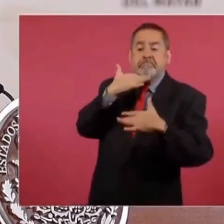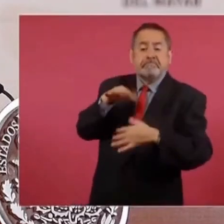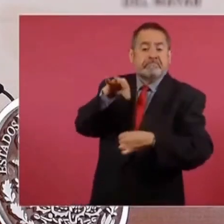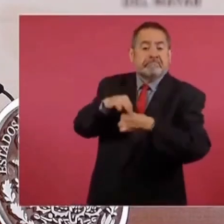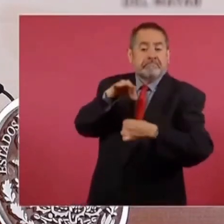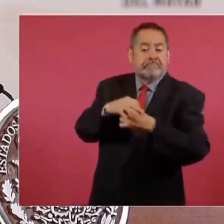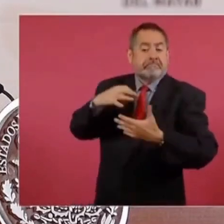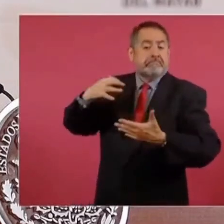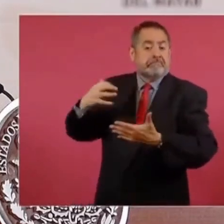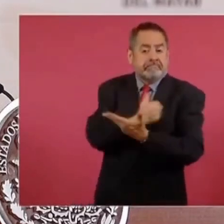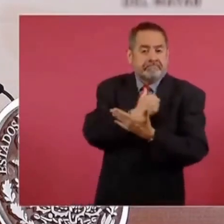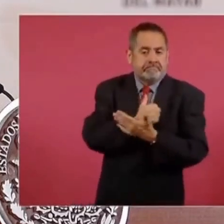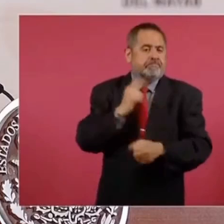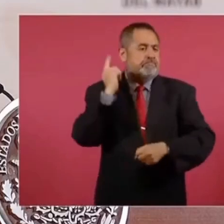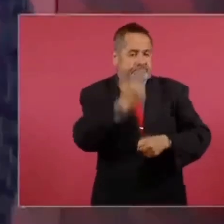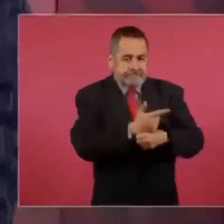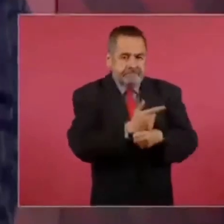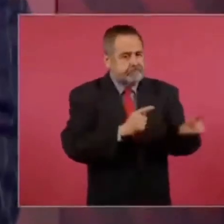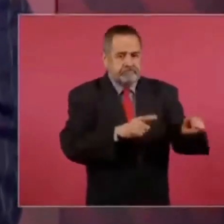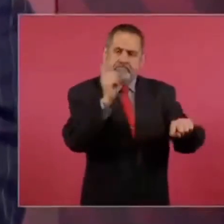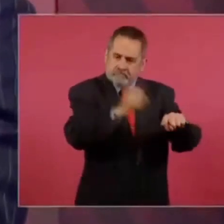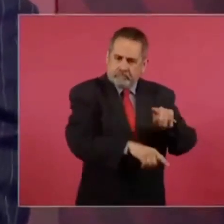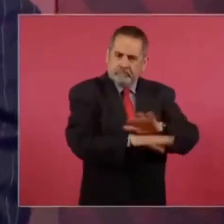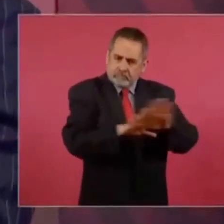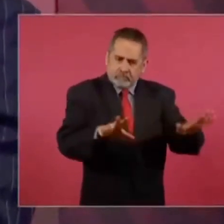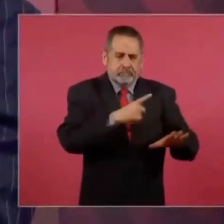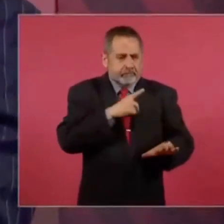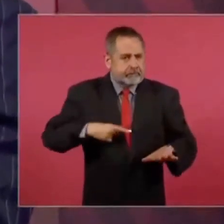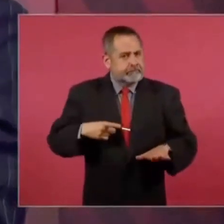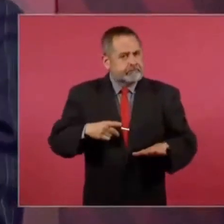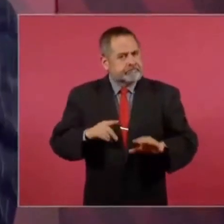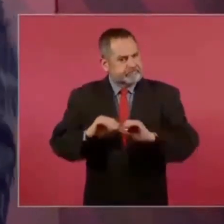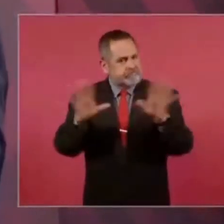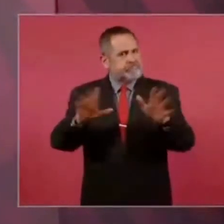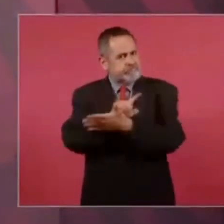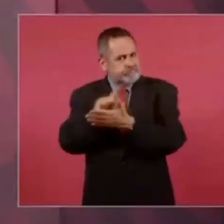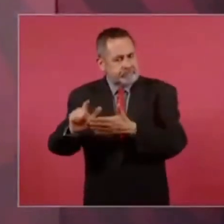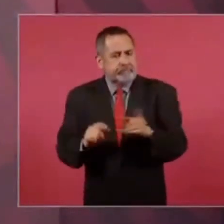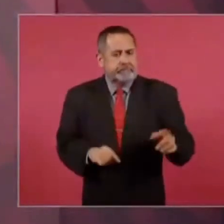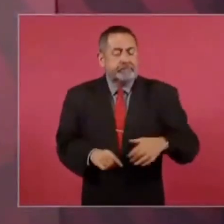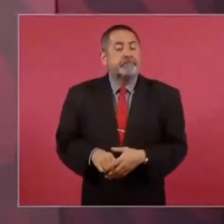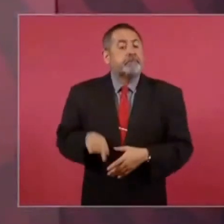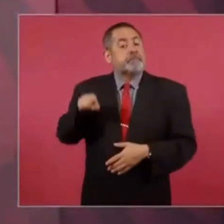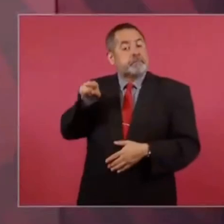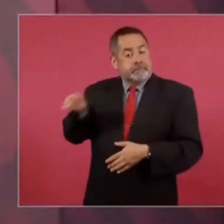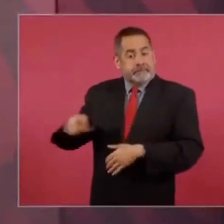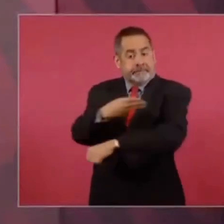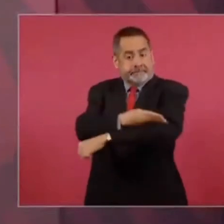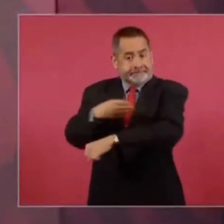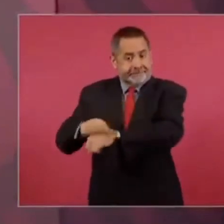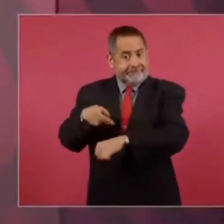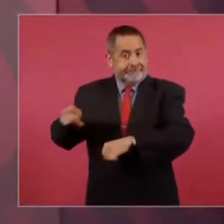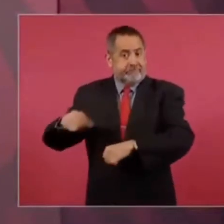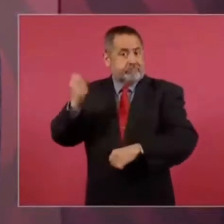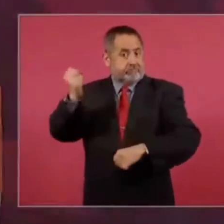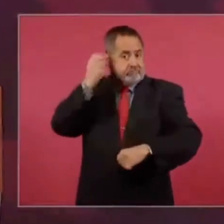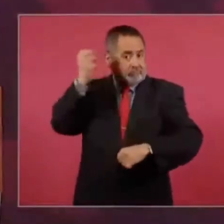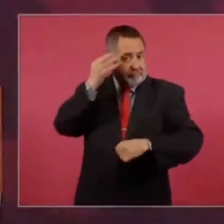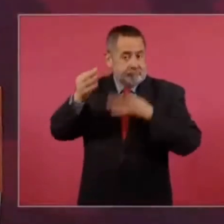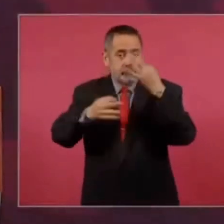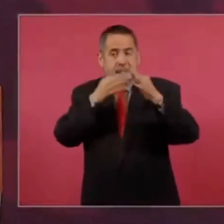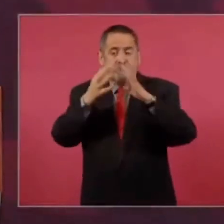Además, desde su discurso de aceptación de la candidatura, Madero dejó